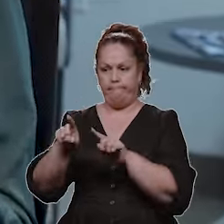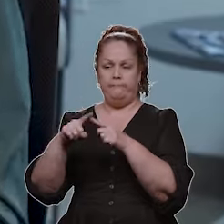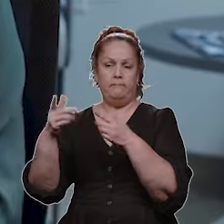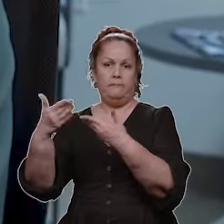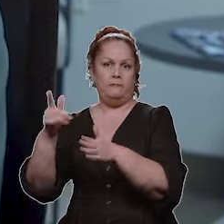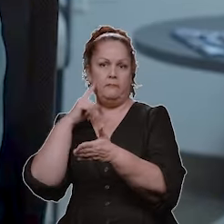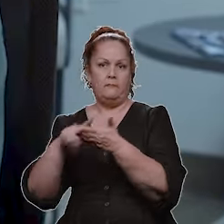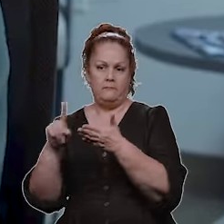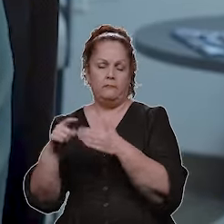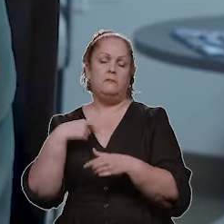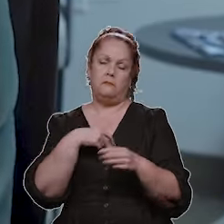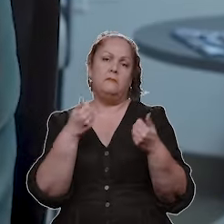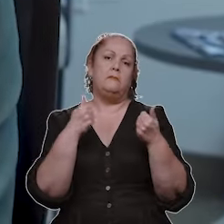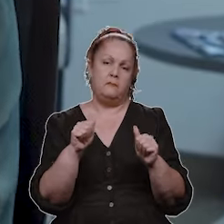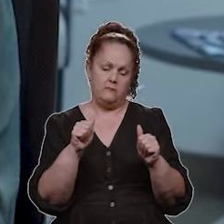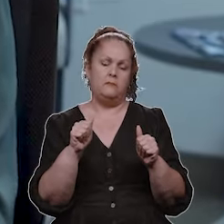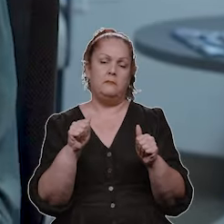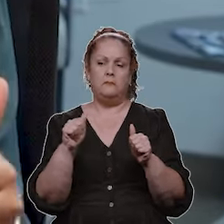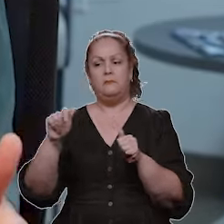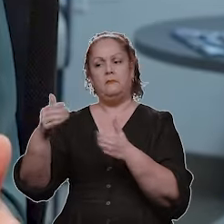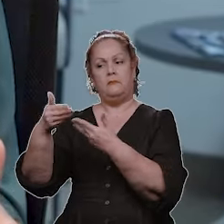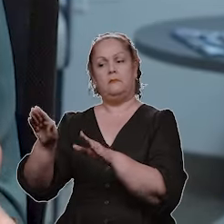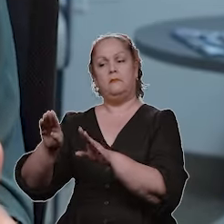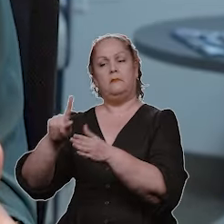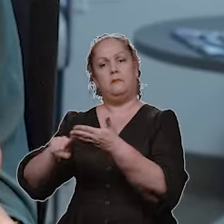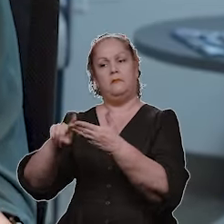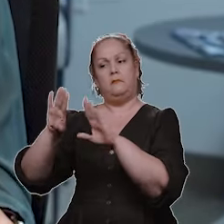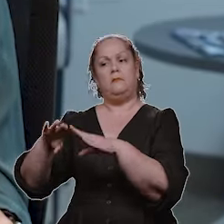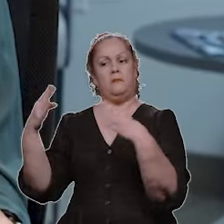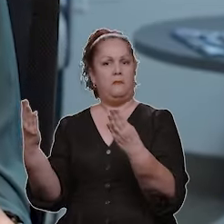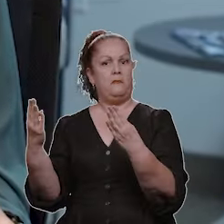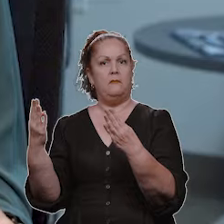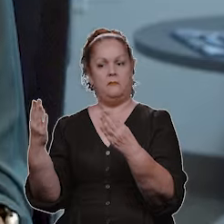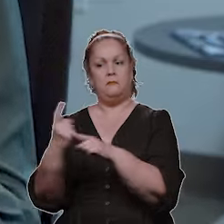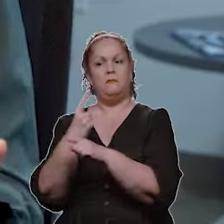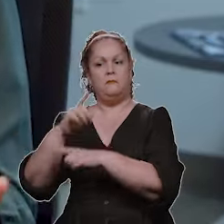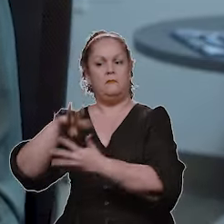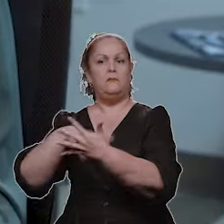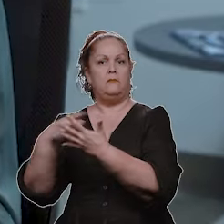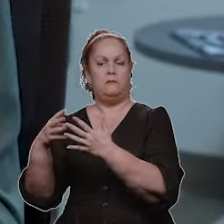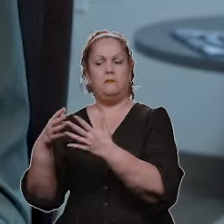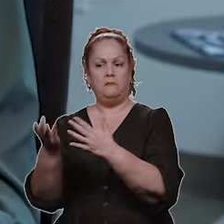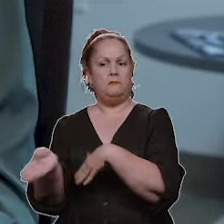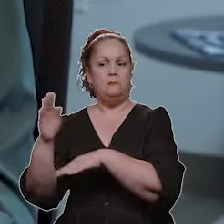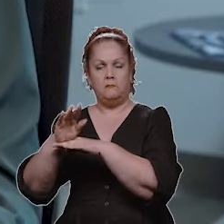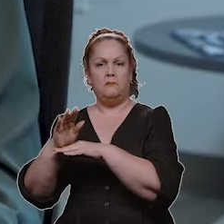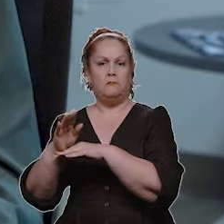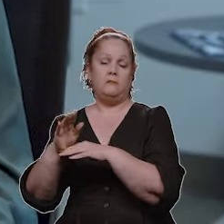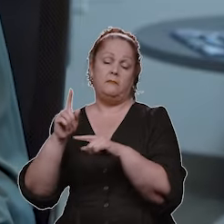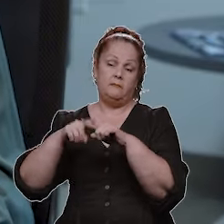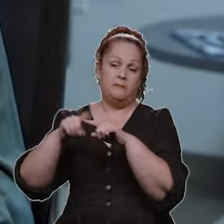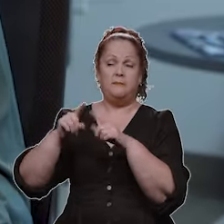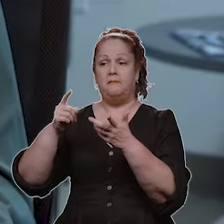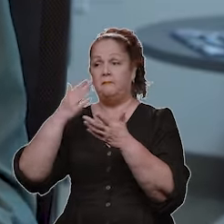porque siempre vamos a tratar lo más posible de mantener el horario que de ordinario tenemos en la medida en que verdad el tiempo